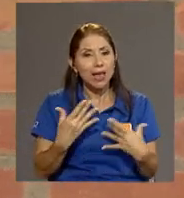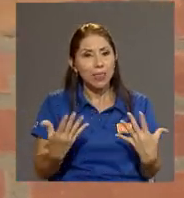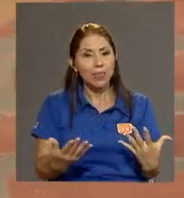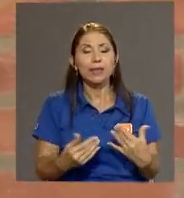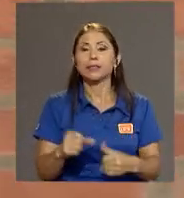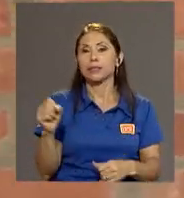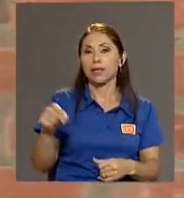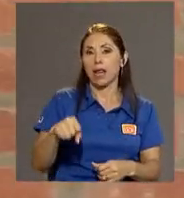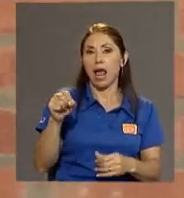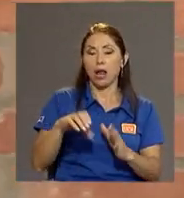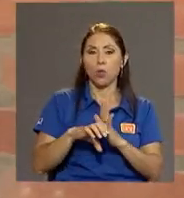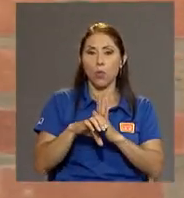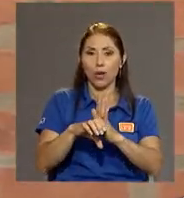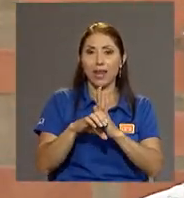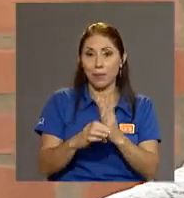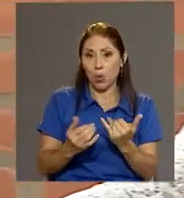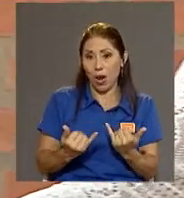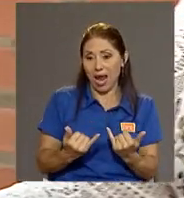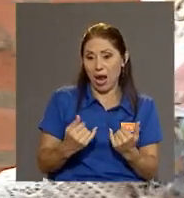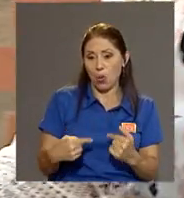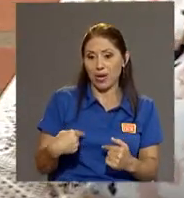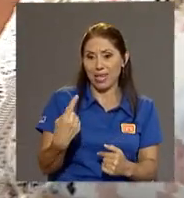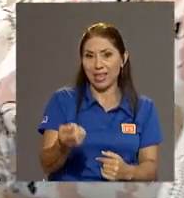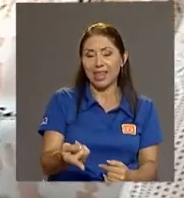experiencia. Por ejemplo, ahorita el 2 de